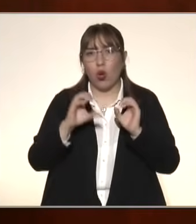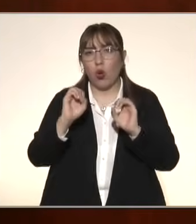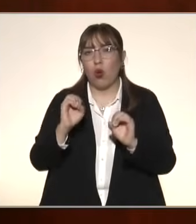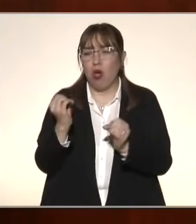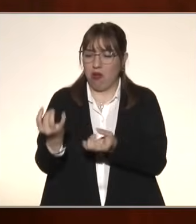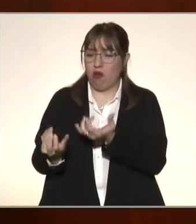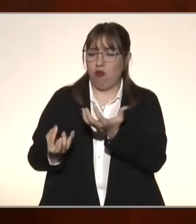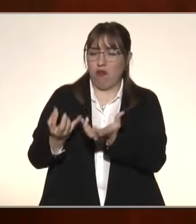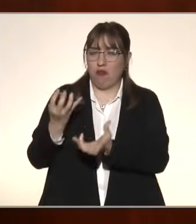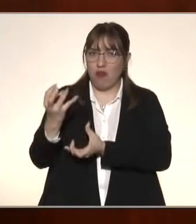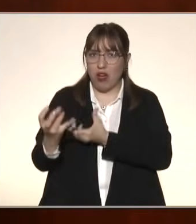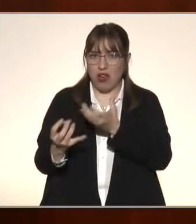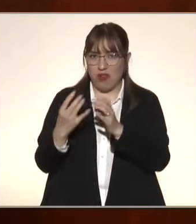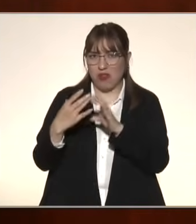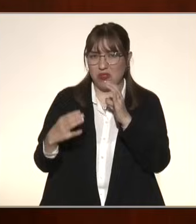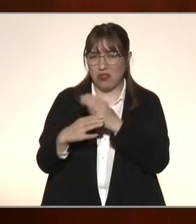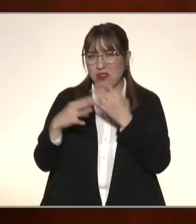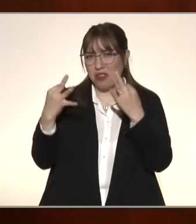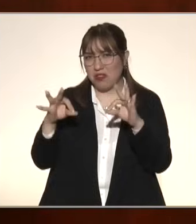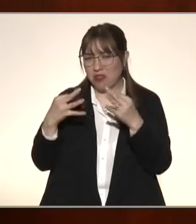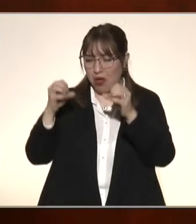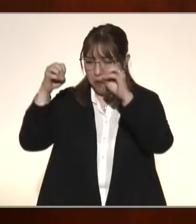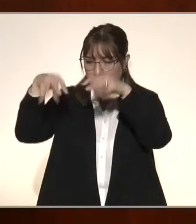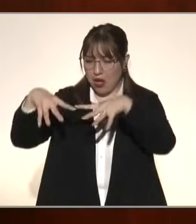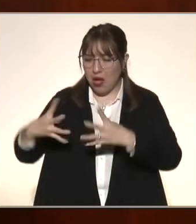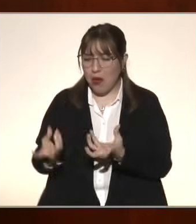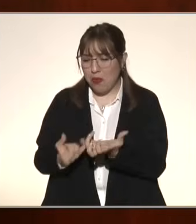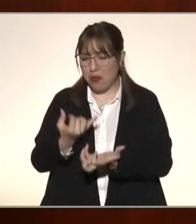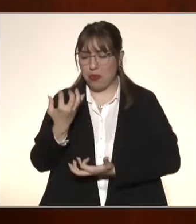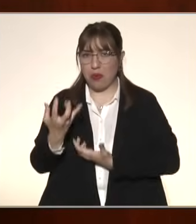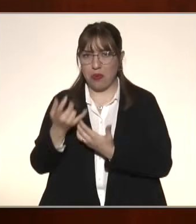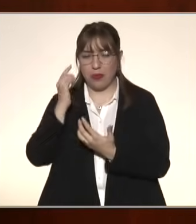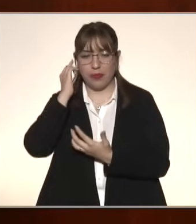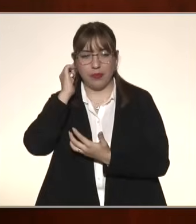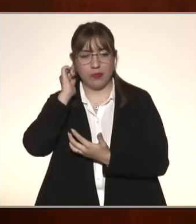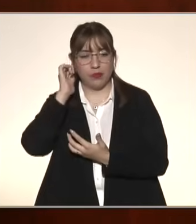rituales de fuego a lo largo de la humanidad. Hay